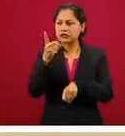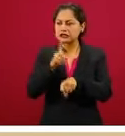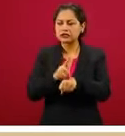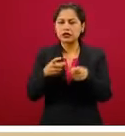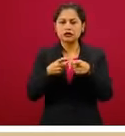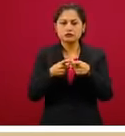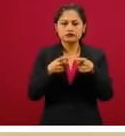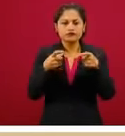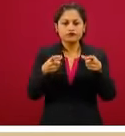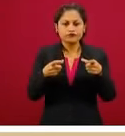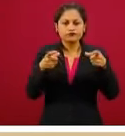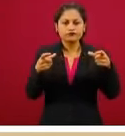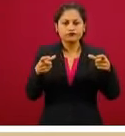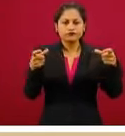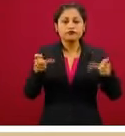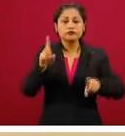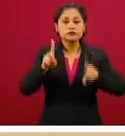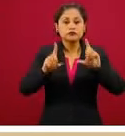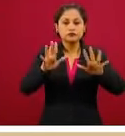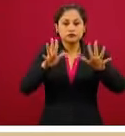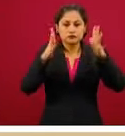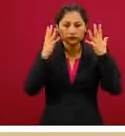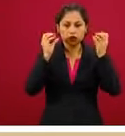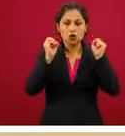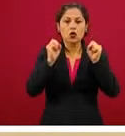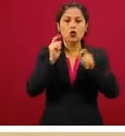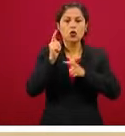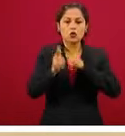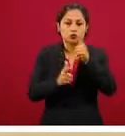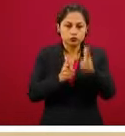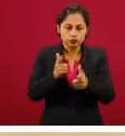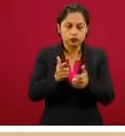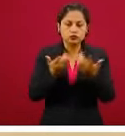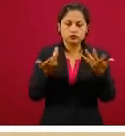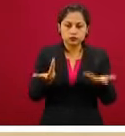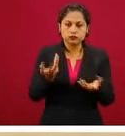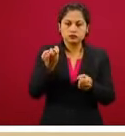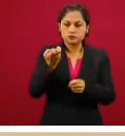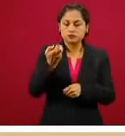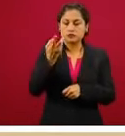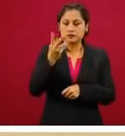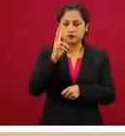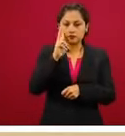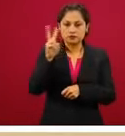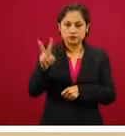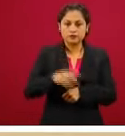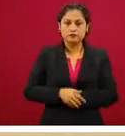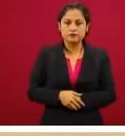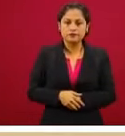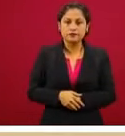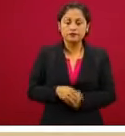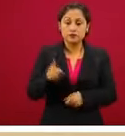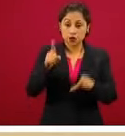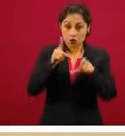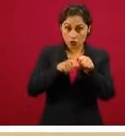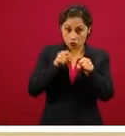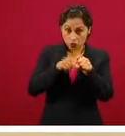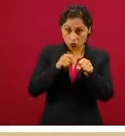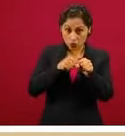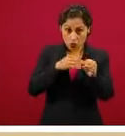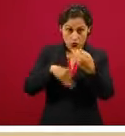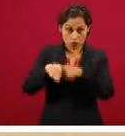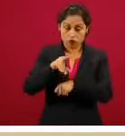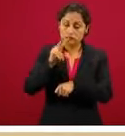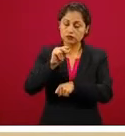vamos viendo en el orden de las manecillas del reloj. Vemos algunos países, desde luego no están en color todos, está